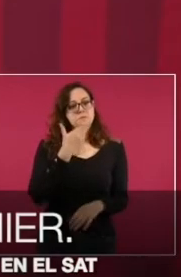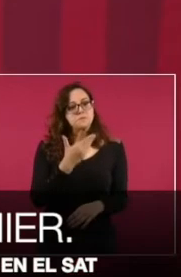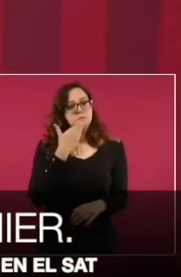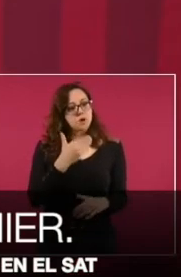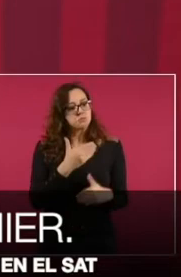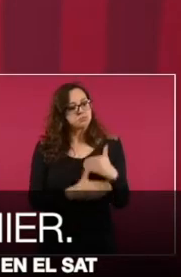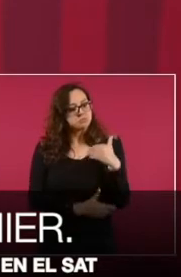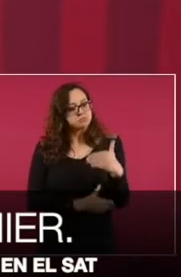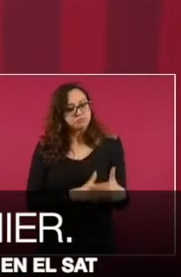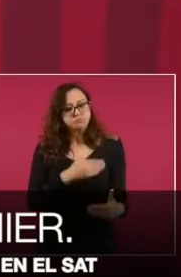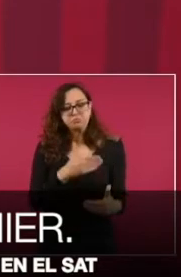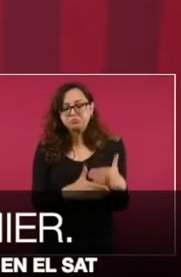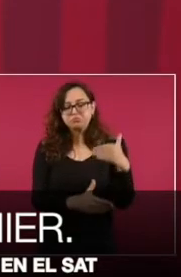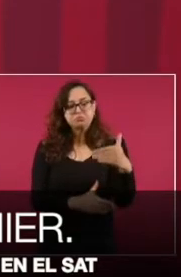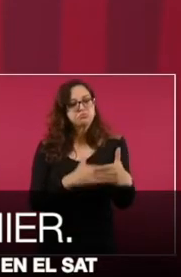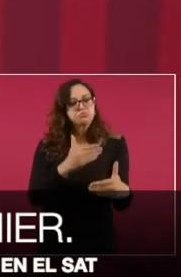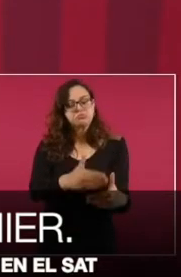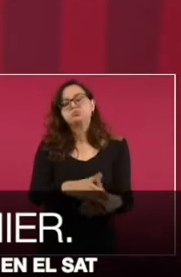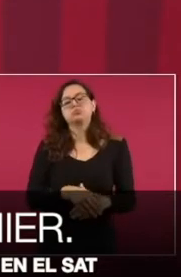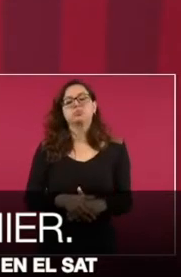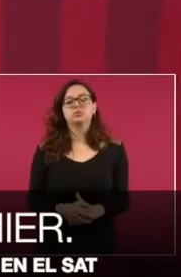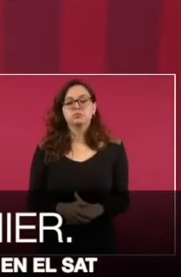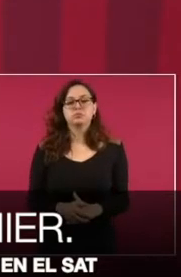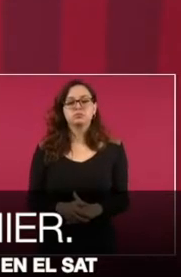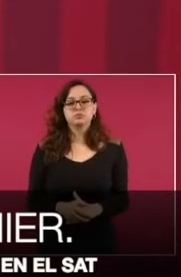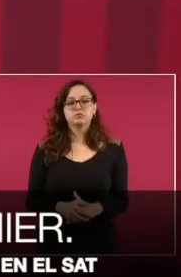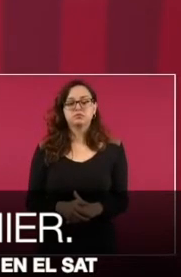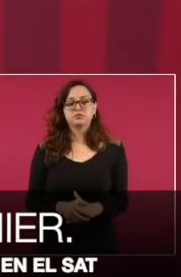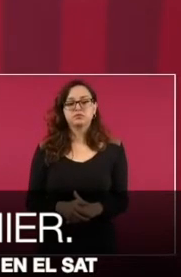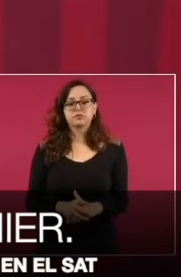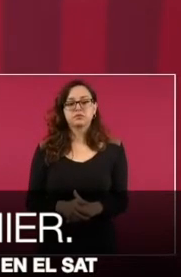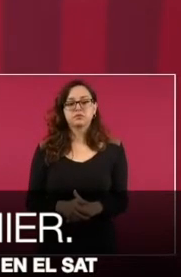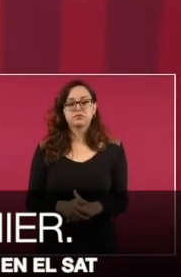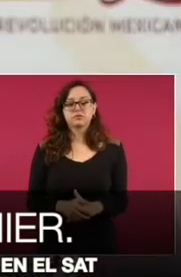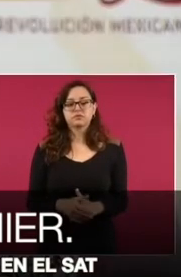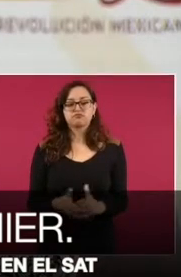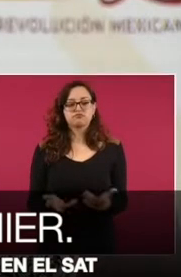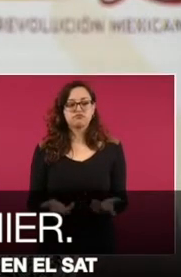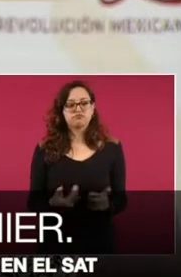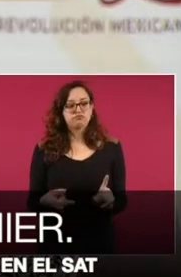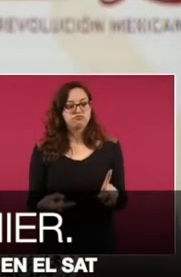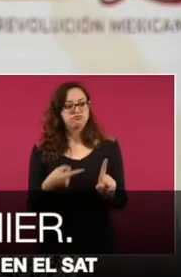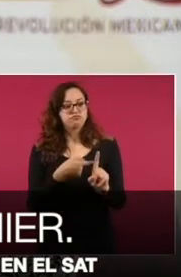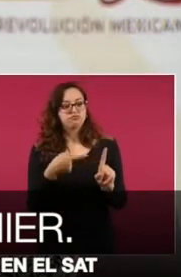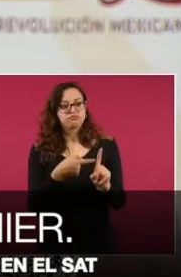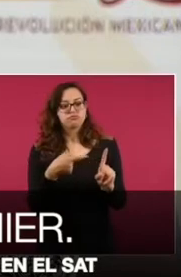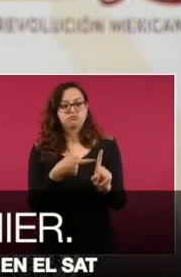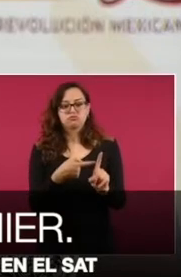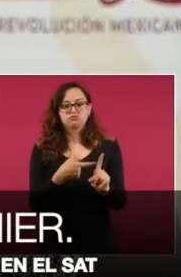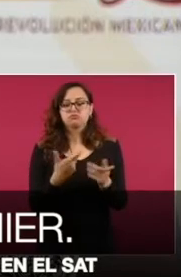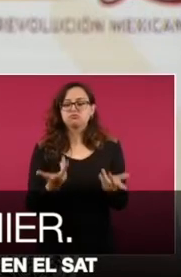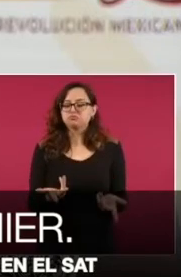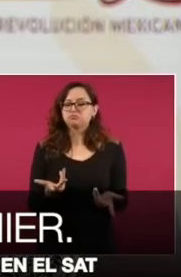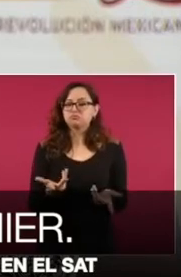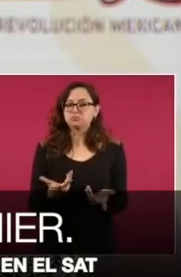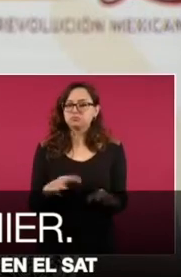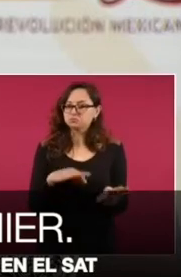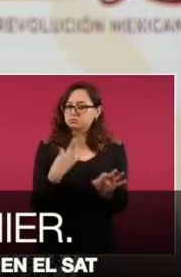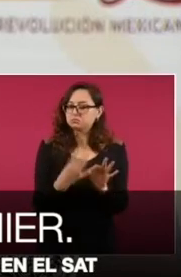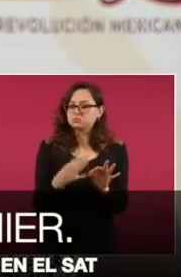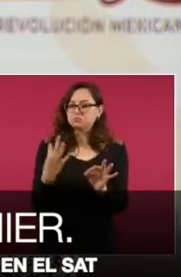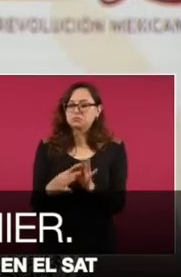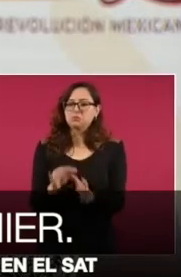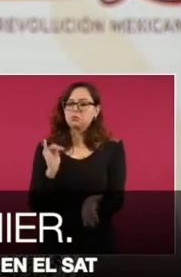López Obrador. Añadió que es maestra de economía, tiene licenciatura en matemáticas de la Universidad Nacional